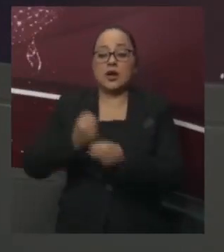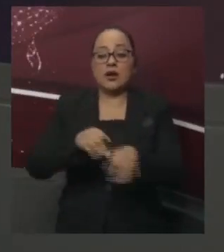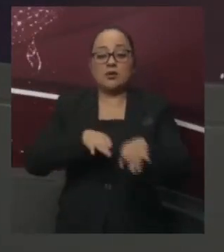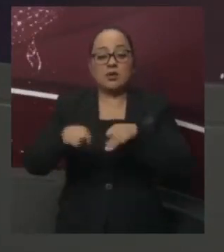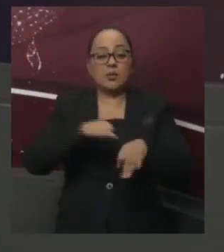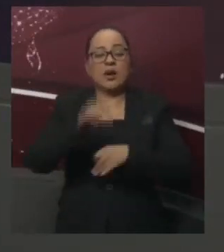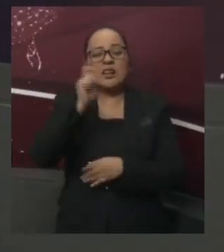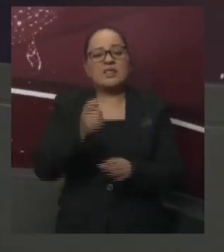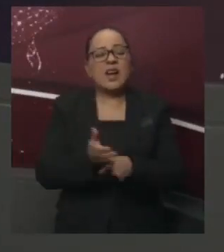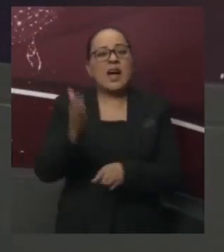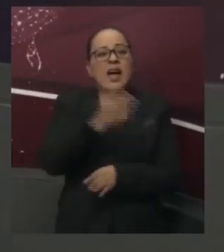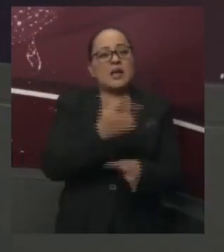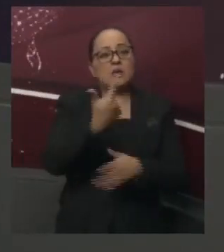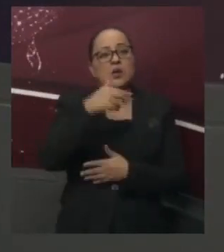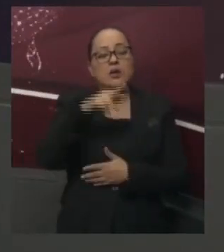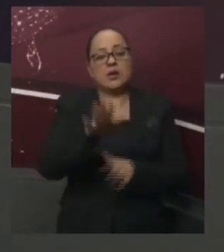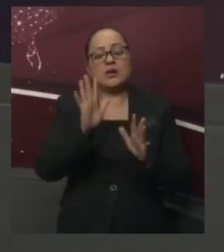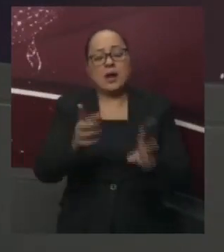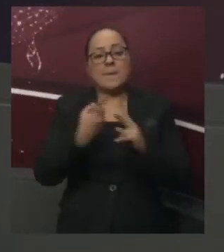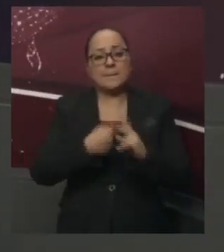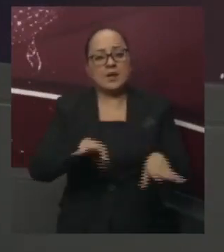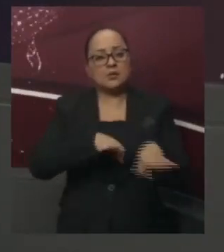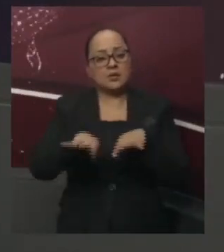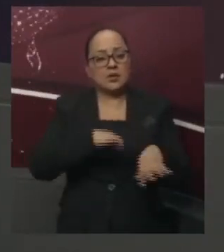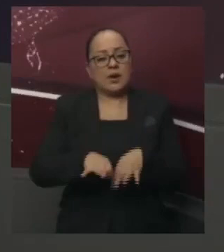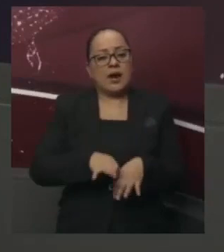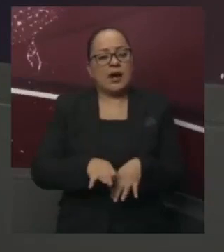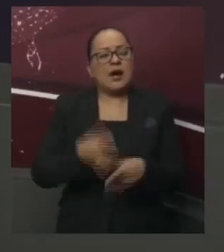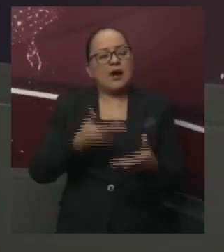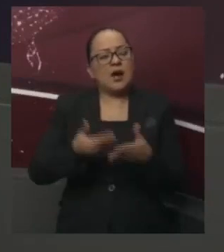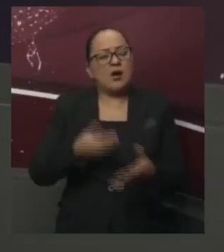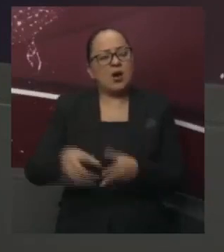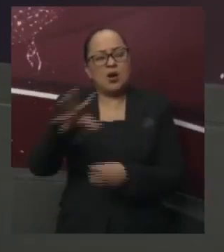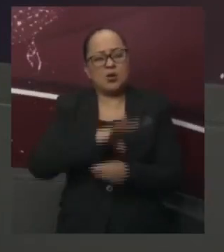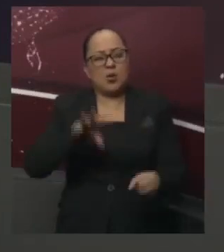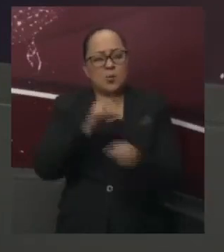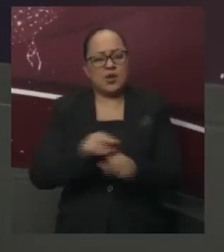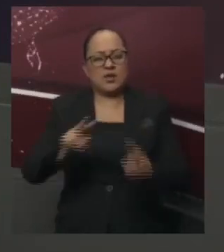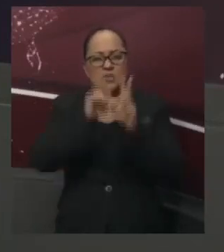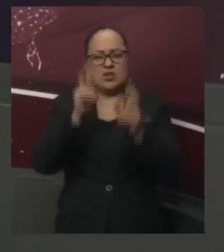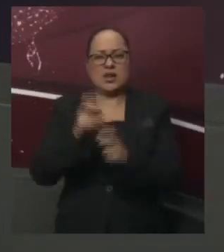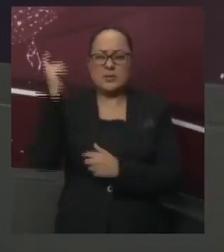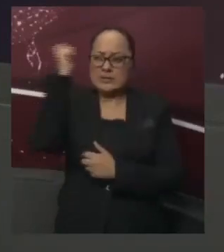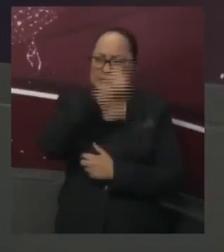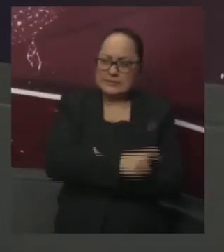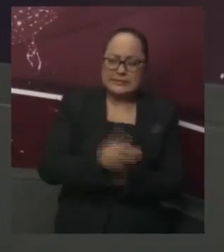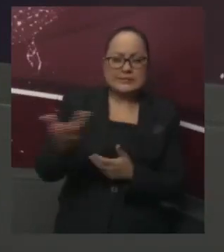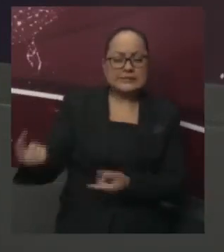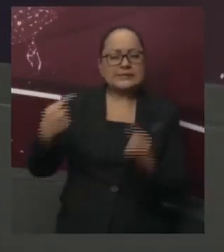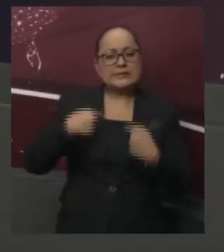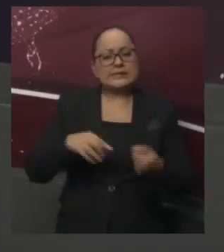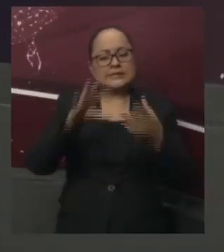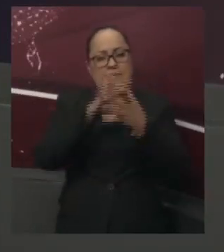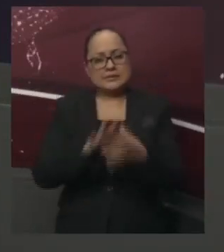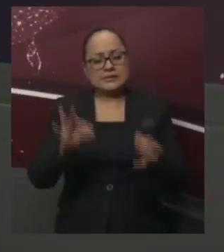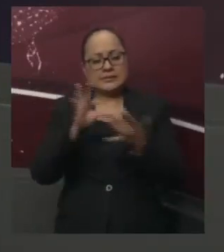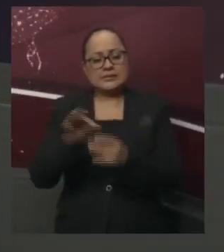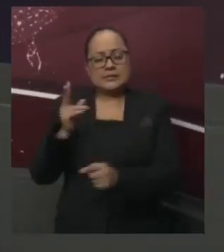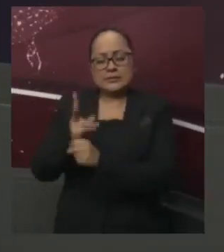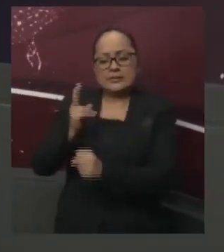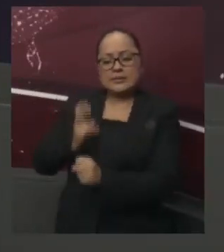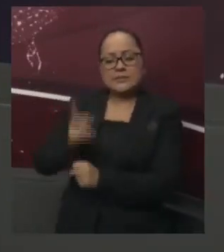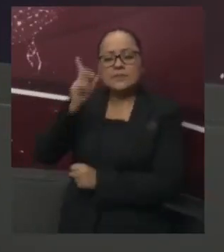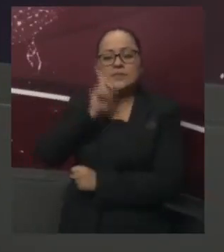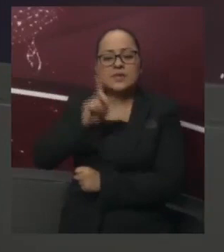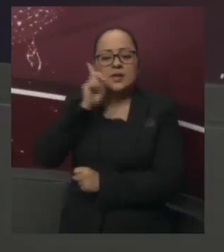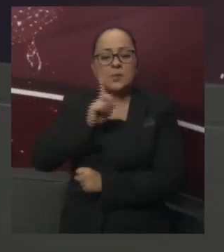esta Guardia Nacional, y para que nos ayude a entender de qué se trata todo esto, porque parece un poco complejo, ¿no le parece? Hemos invitado aquí en Noticias